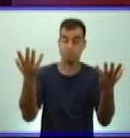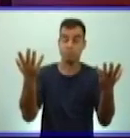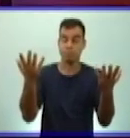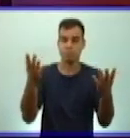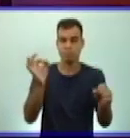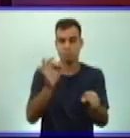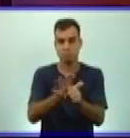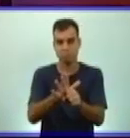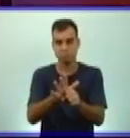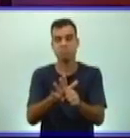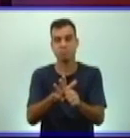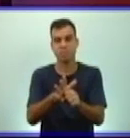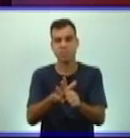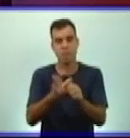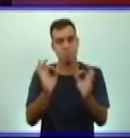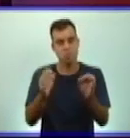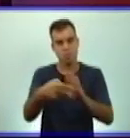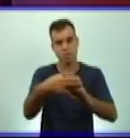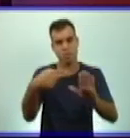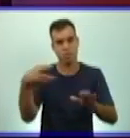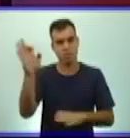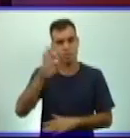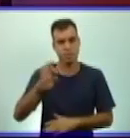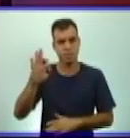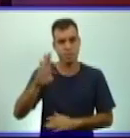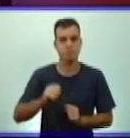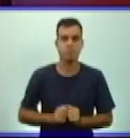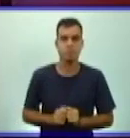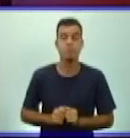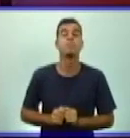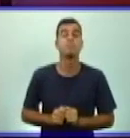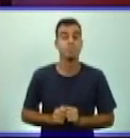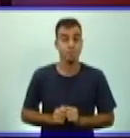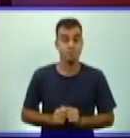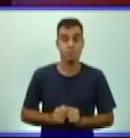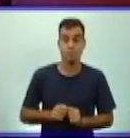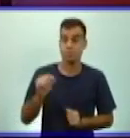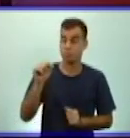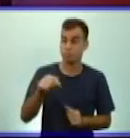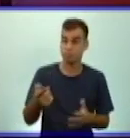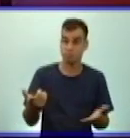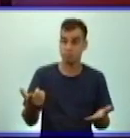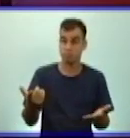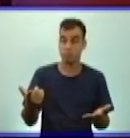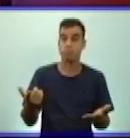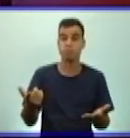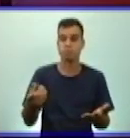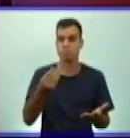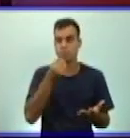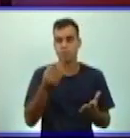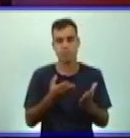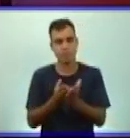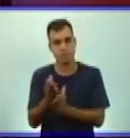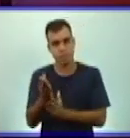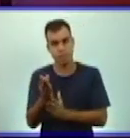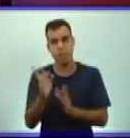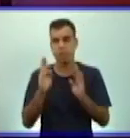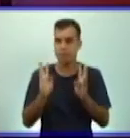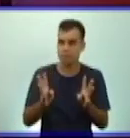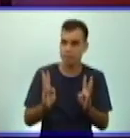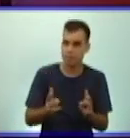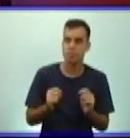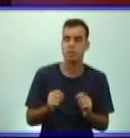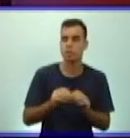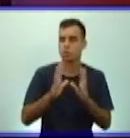en el maravilloso mundo de la física. Una vez más nos encontramos entonces para seguir consolidando, sistematizando